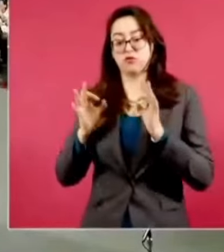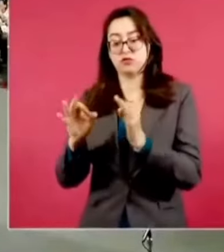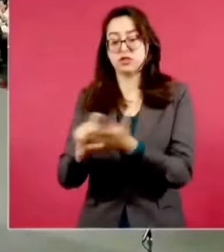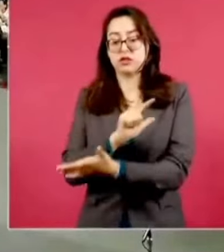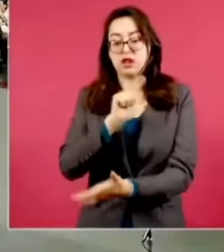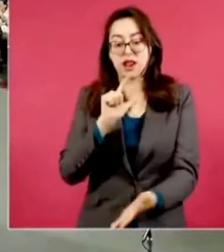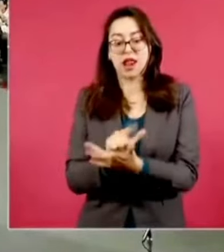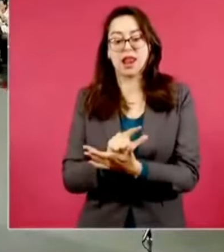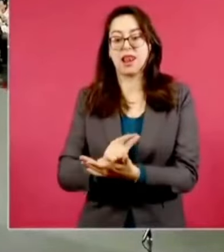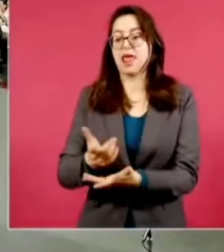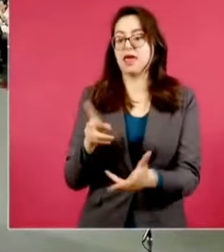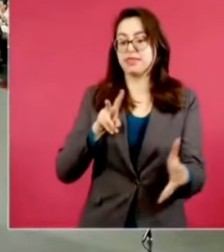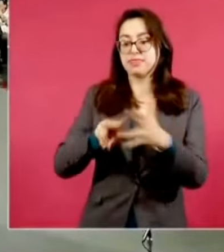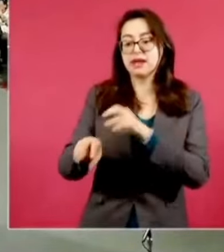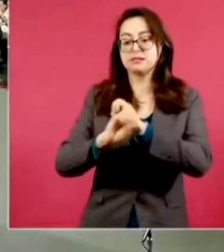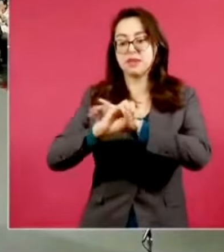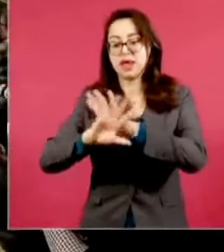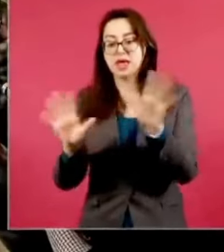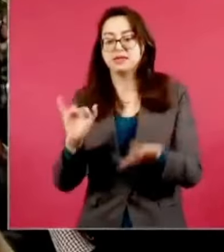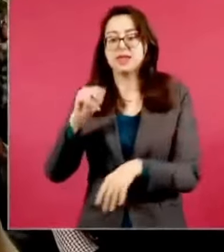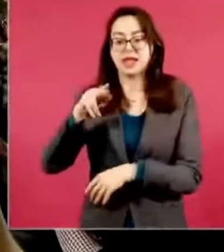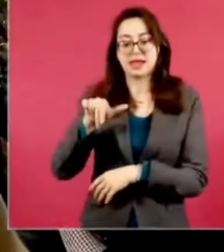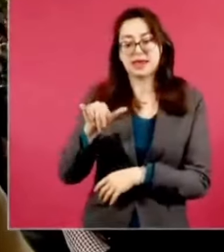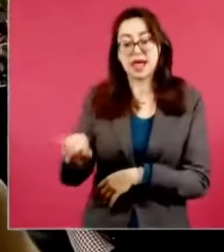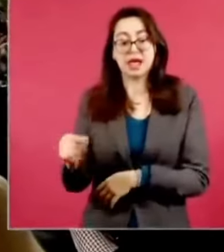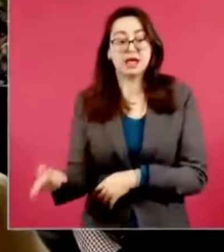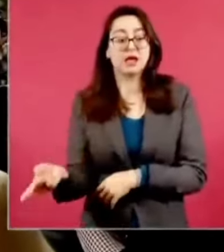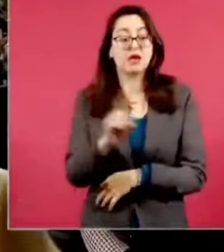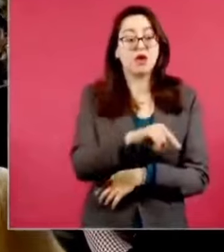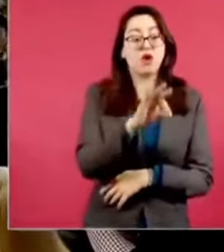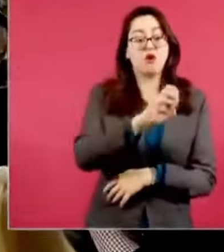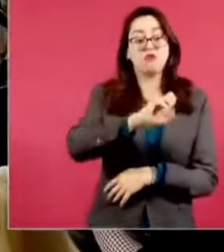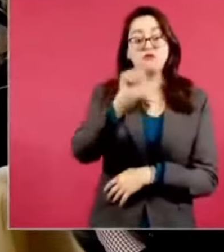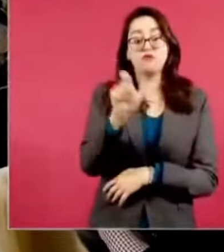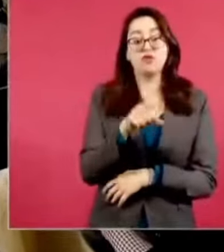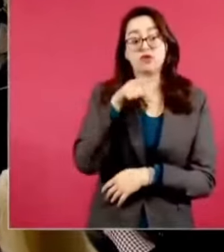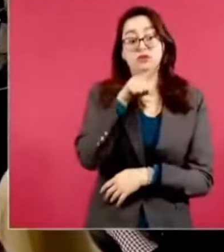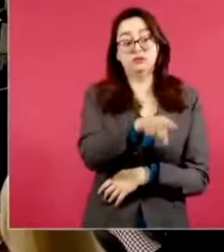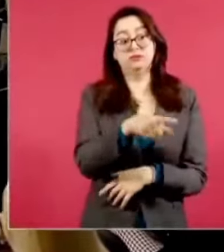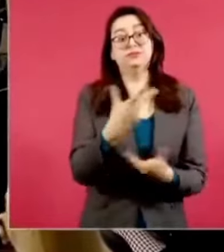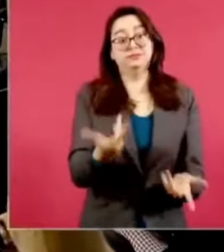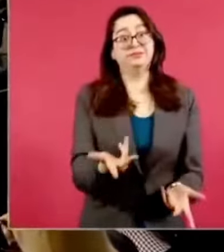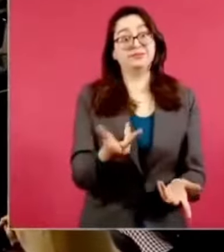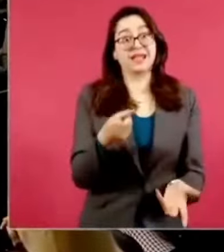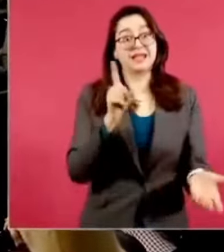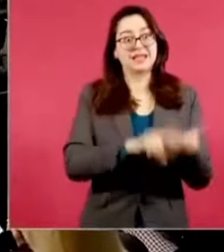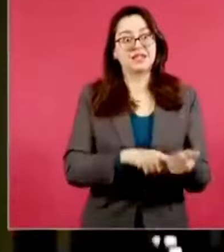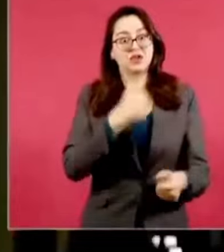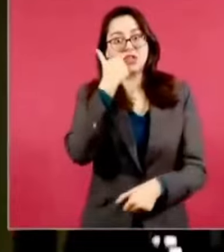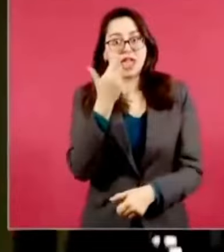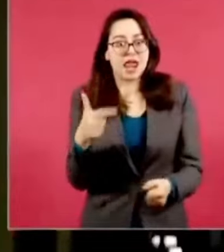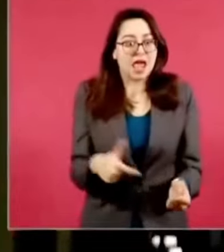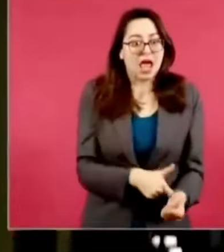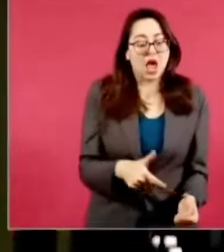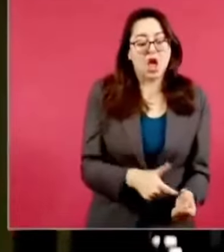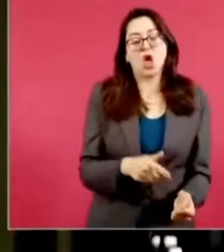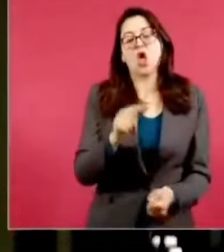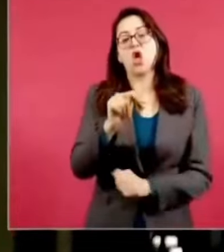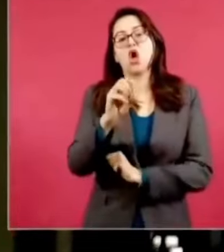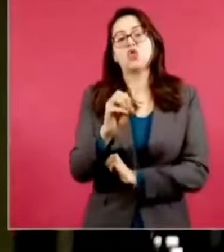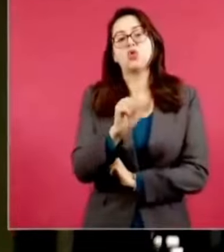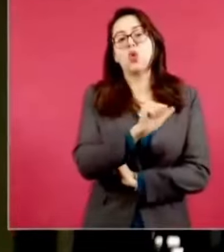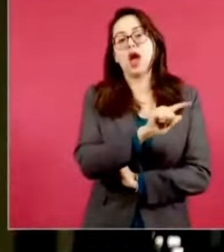de la ley de transparencia, Vicente Fox estaba en el escándalo del Toallagate. Y justo con el Toallagate, Vicente Fox quiso dar